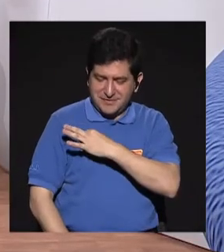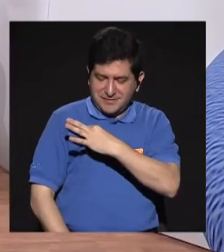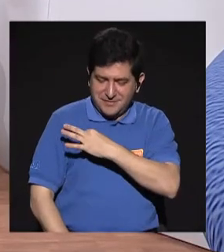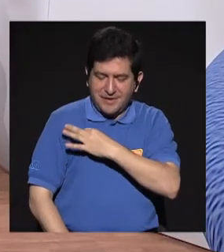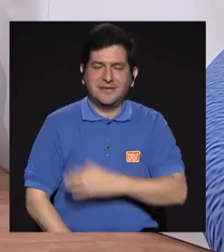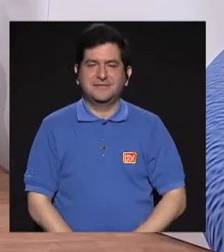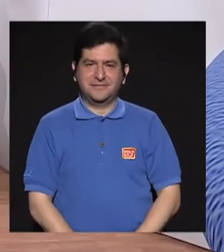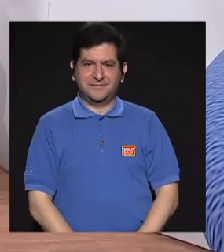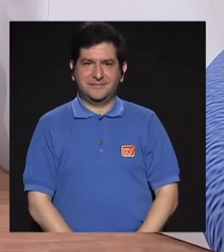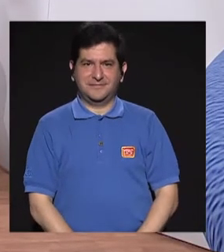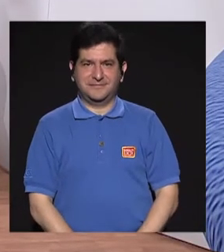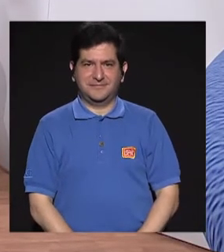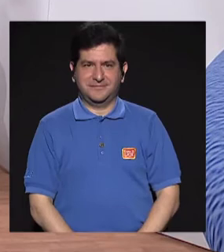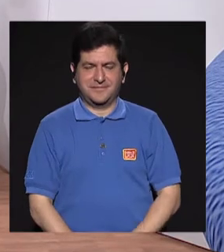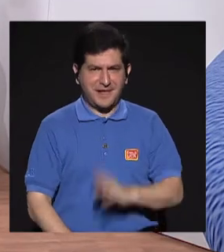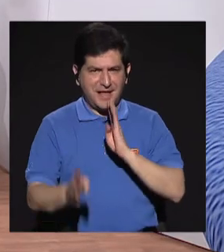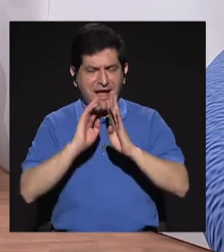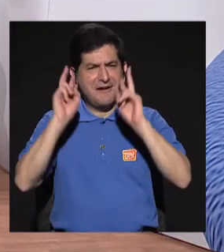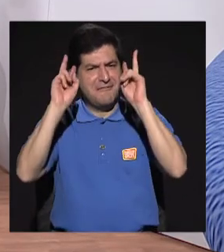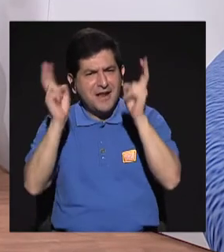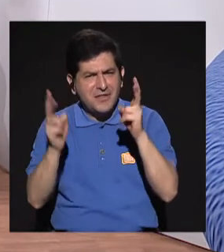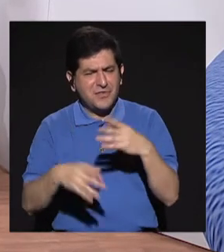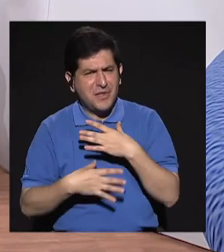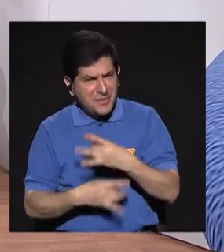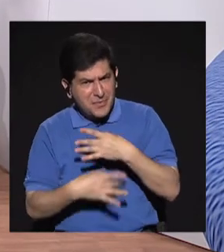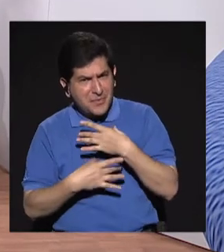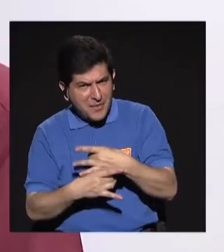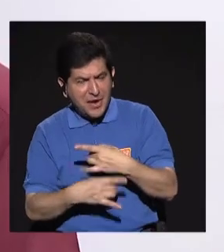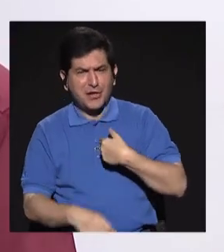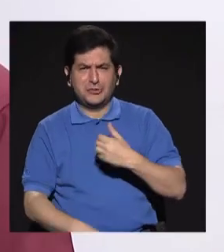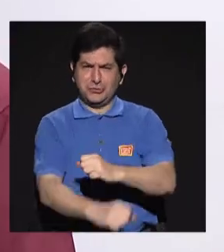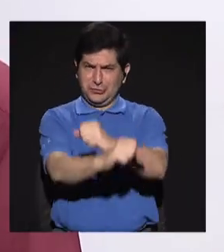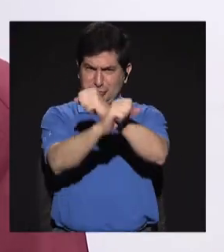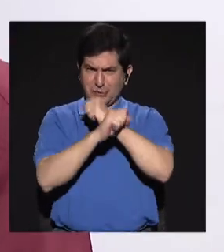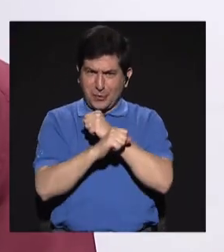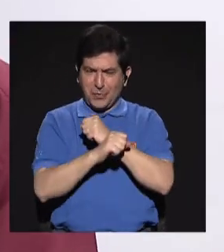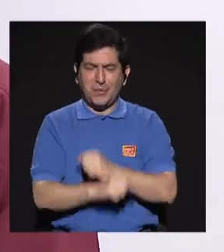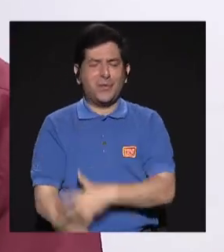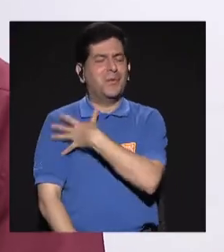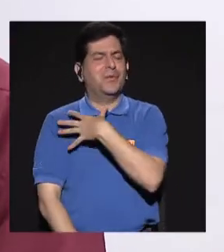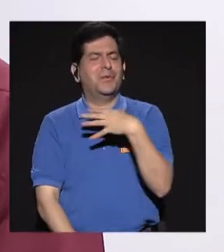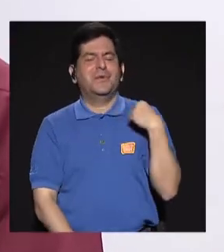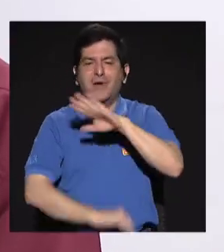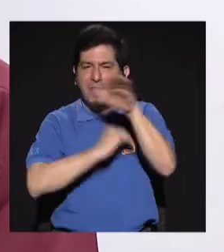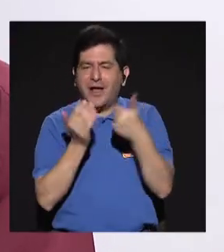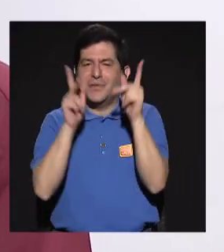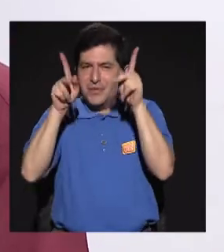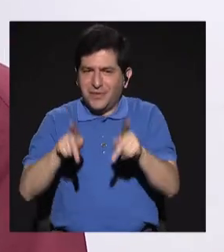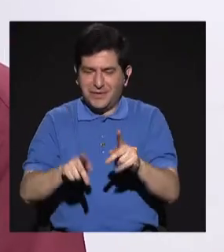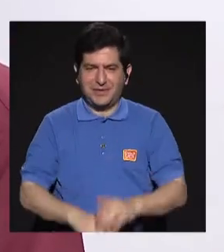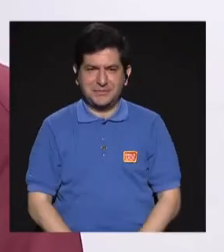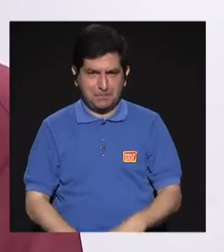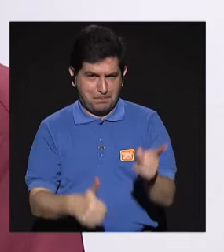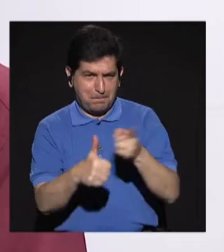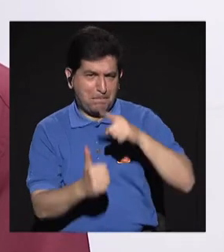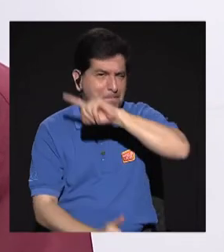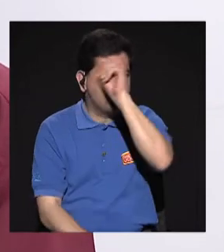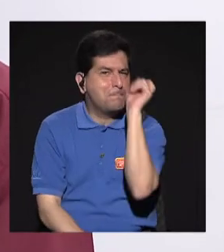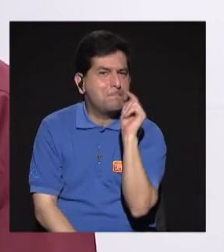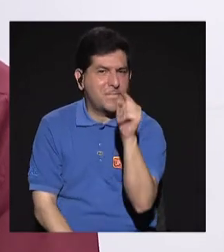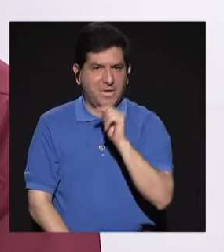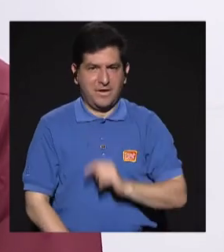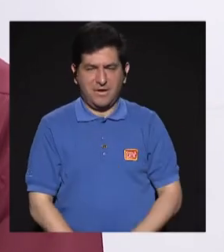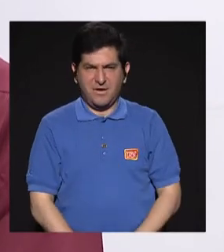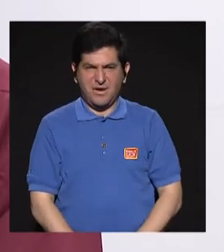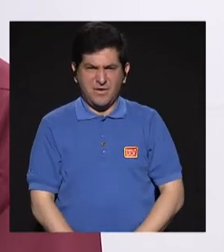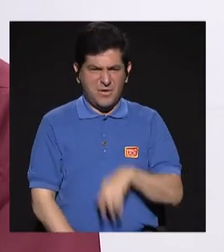por la invitación y bueno hablar del tema fascinante si no estoy seguro que nos va a encantar a todos y lo